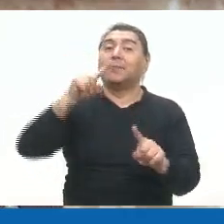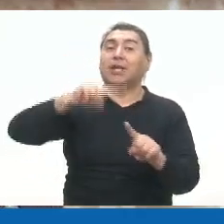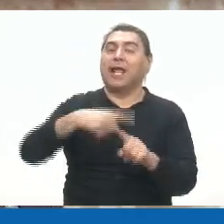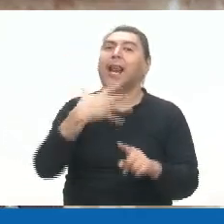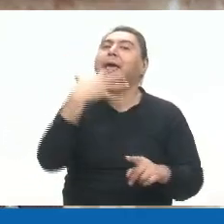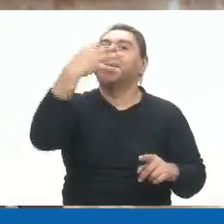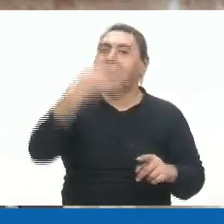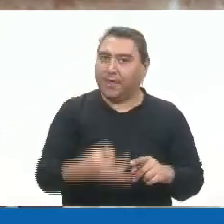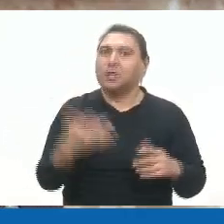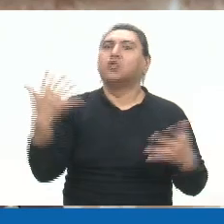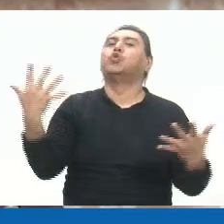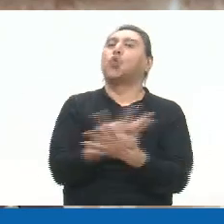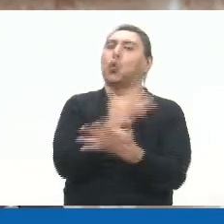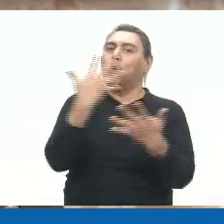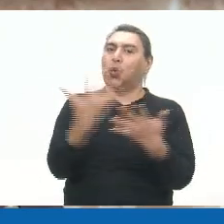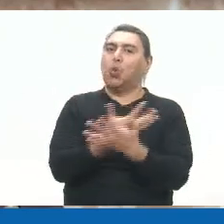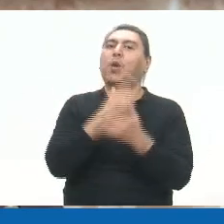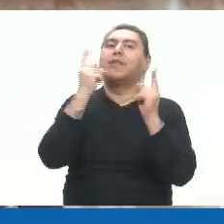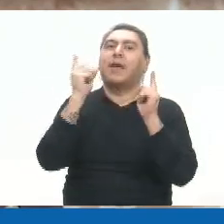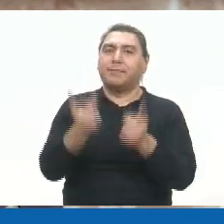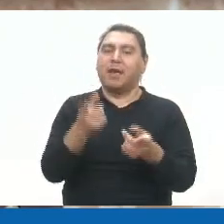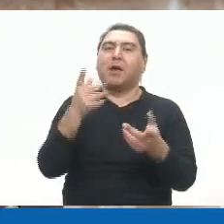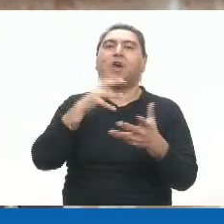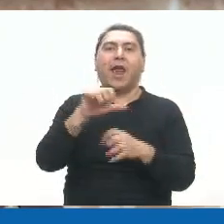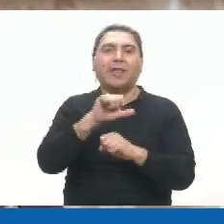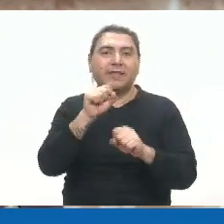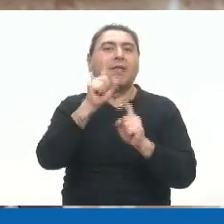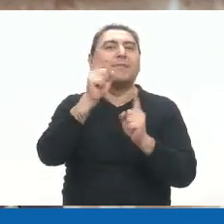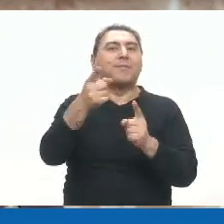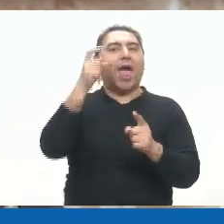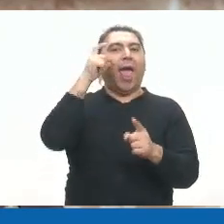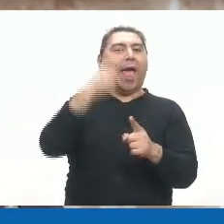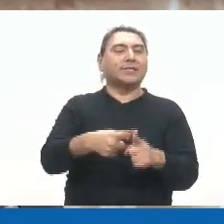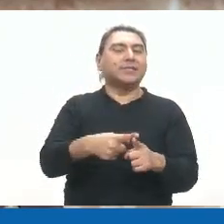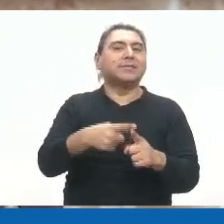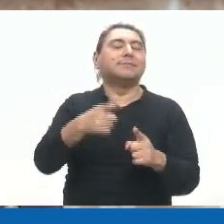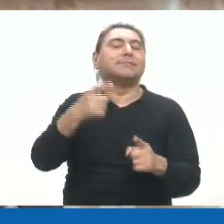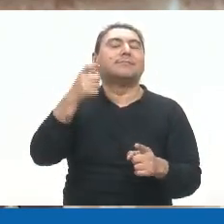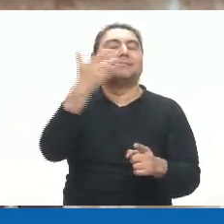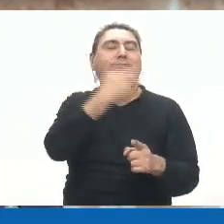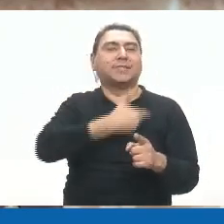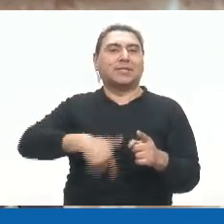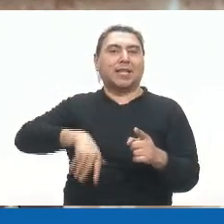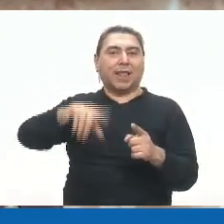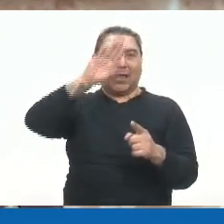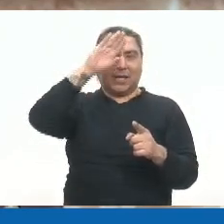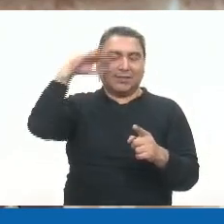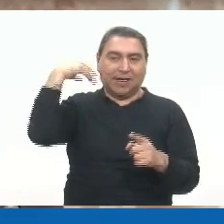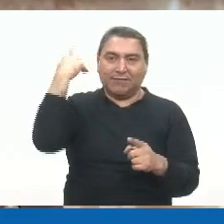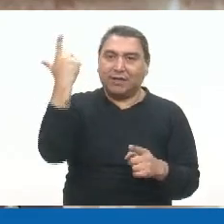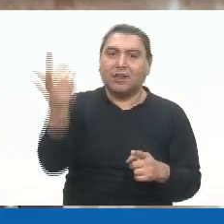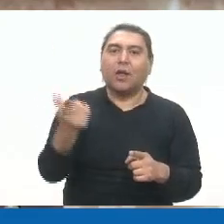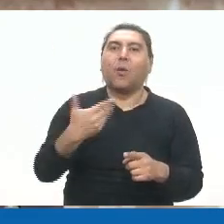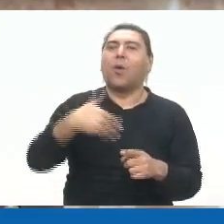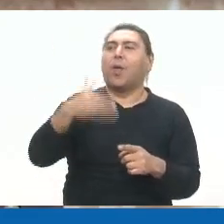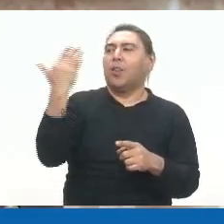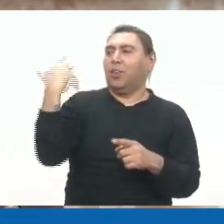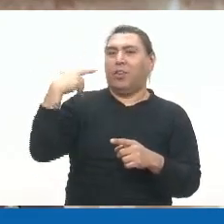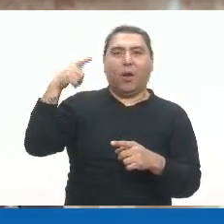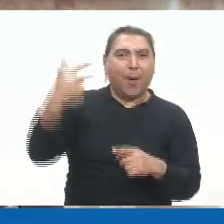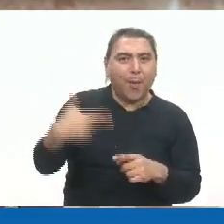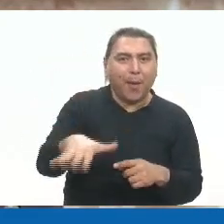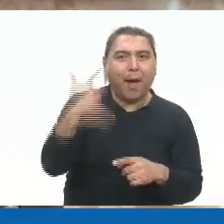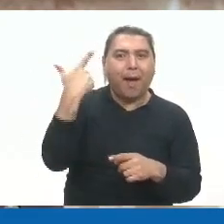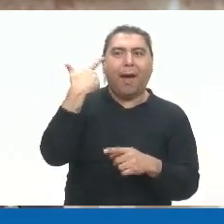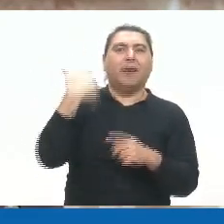verdad sufre Y ha sufrido con el atentado nuestra expresidenta de la nación Cristina Fernández de quiller eso está